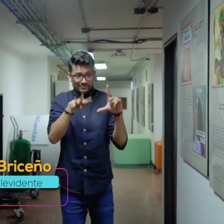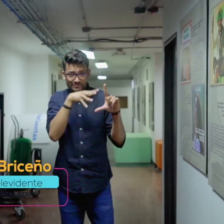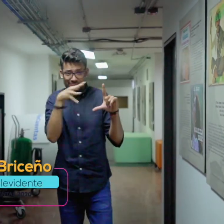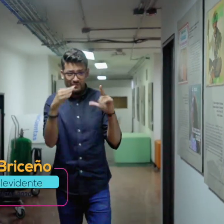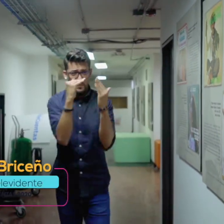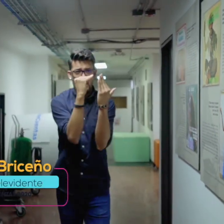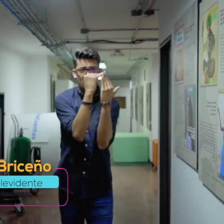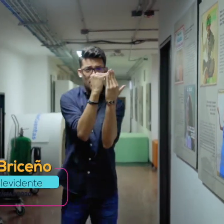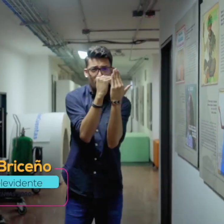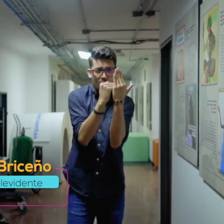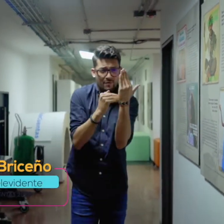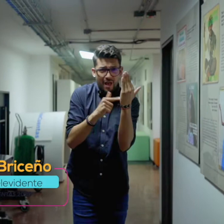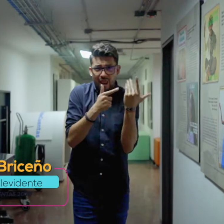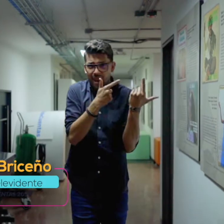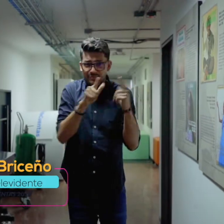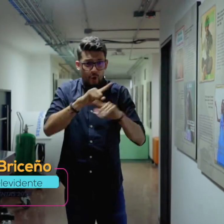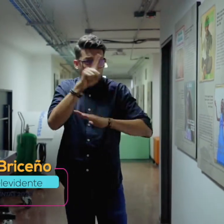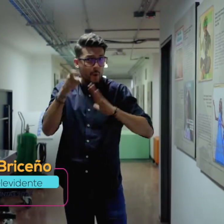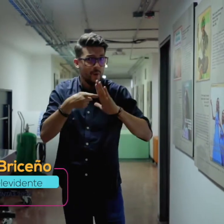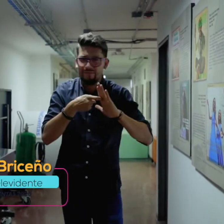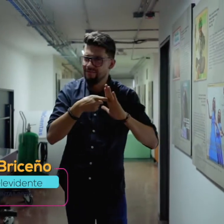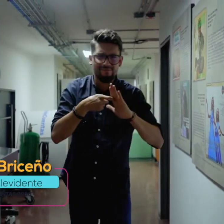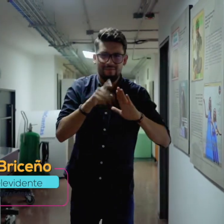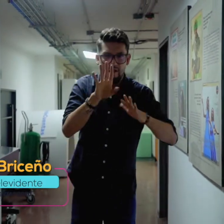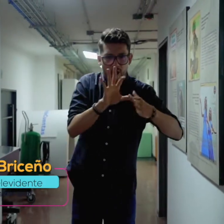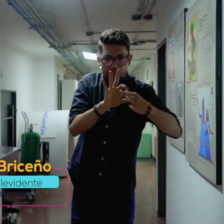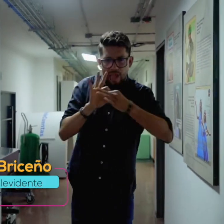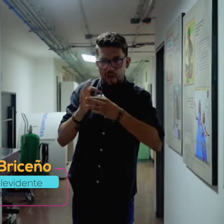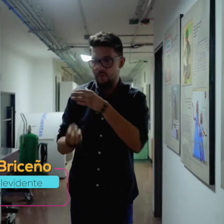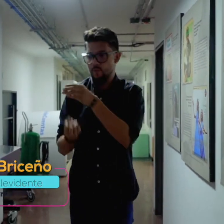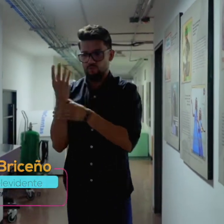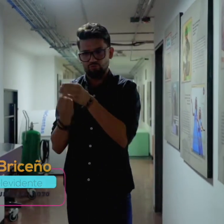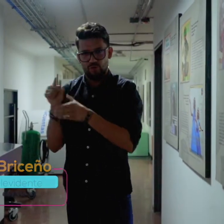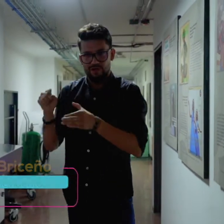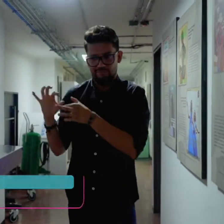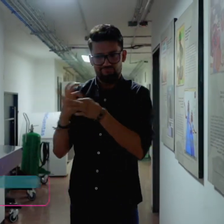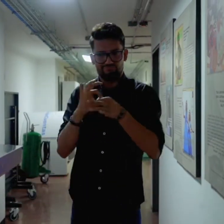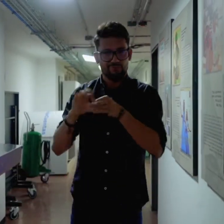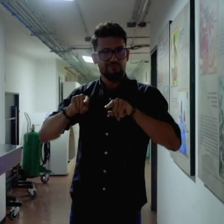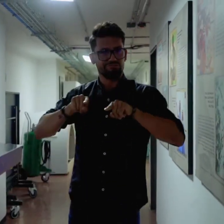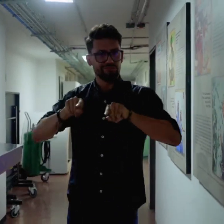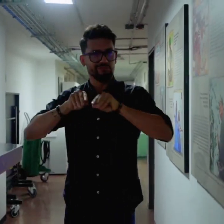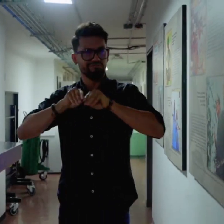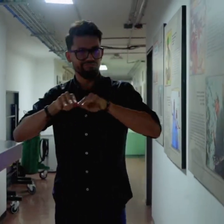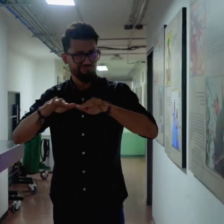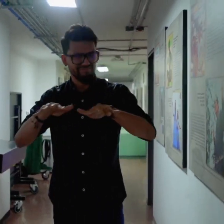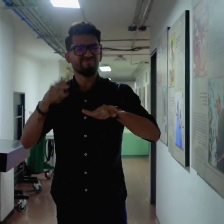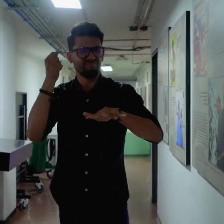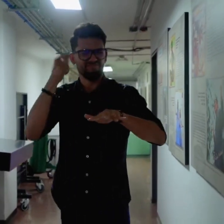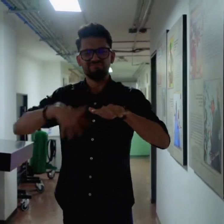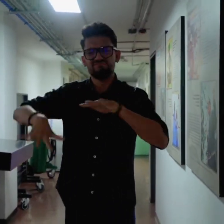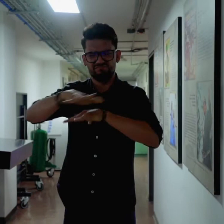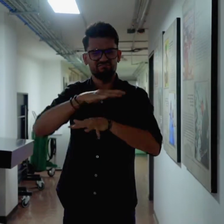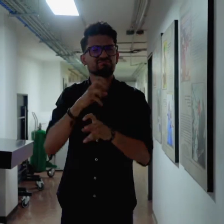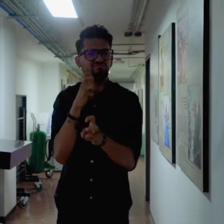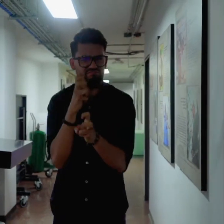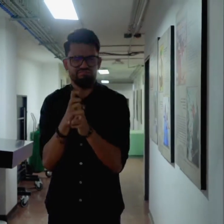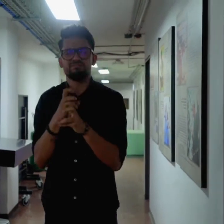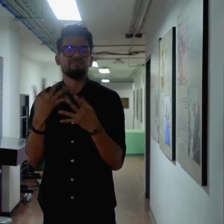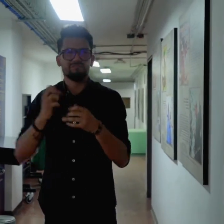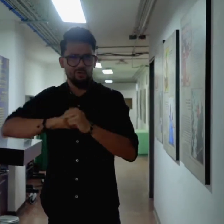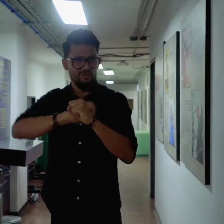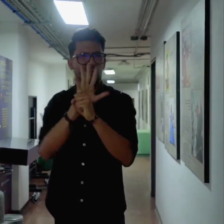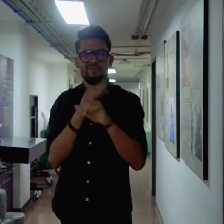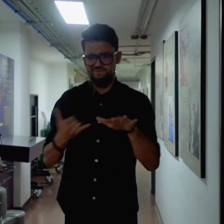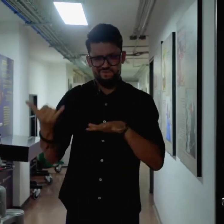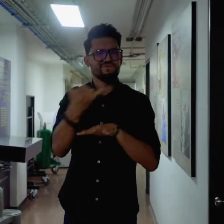Pero la parrilla de programación no podía estar completa sin los programas de producción propios del canal. Y a pesar de las